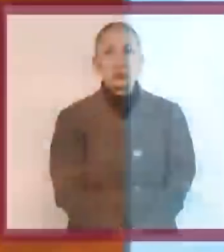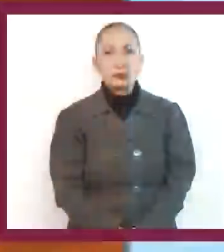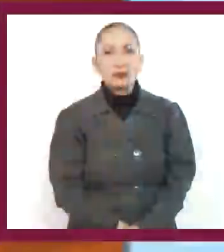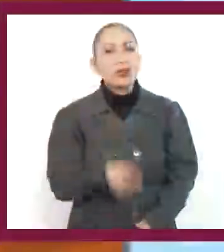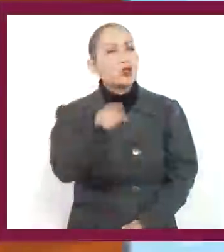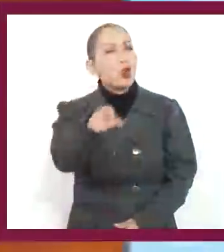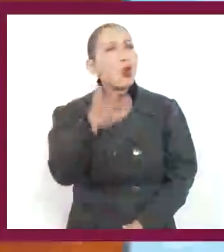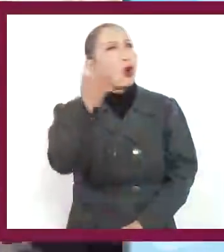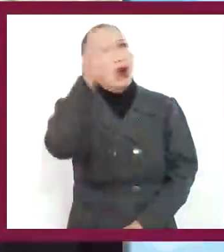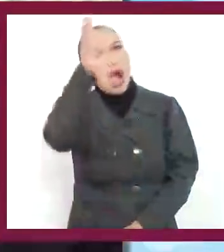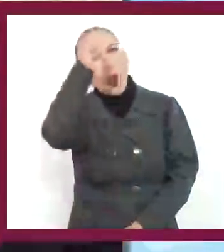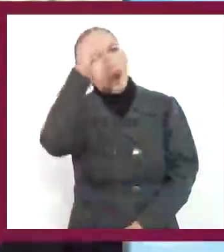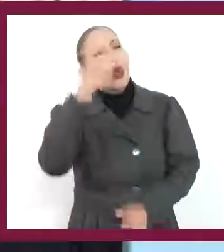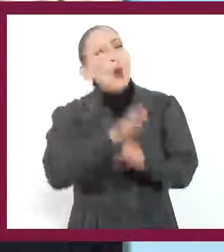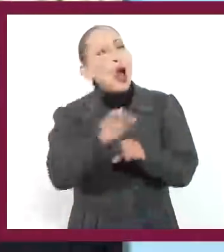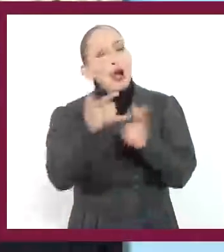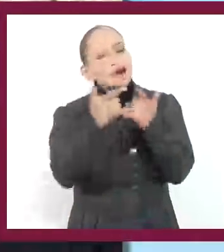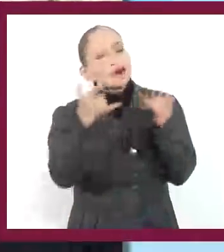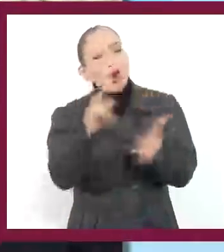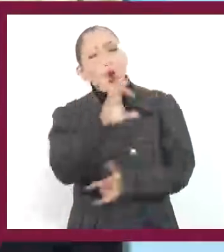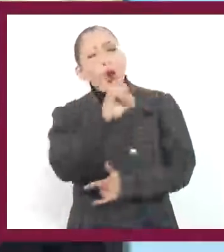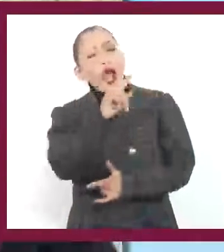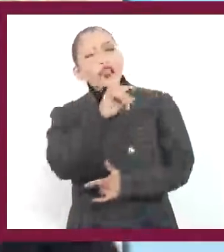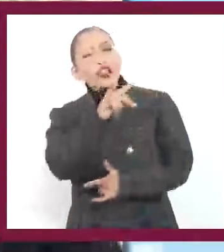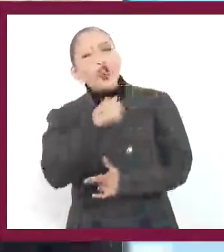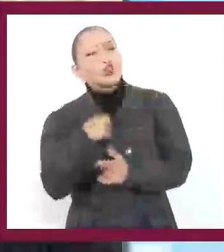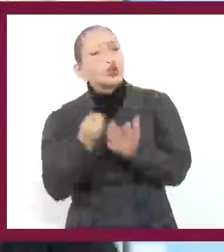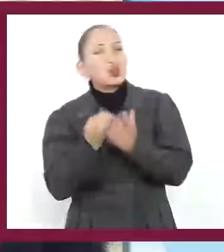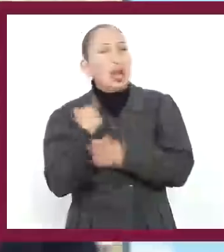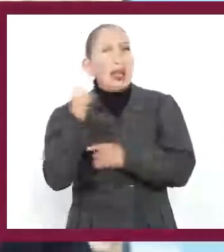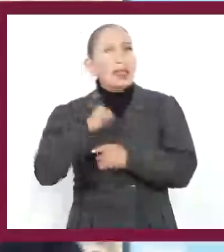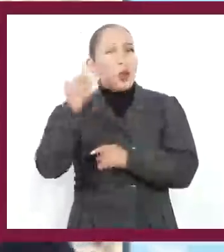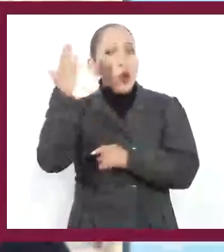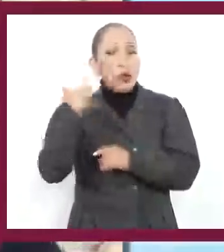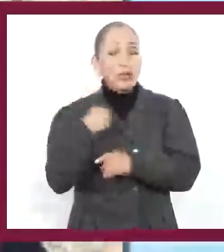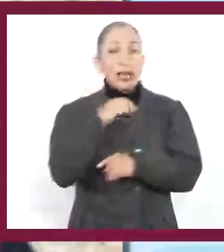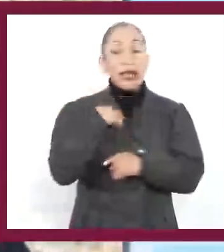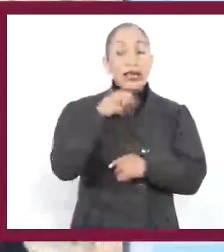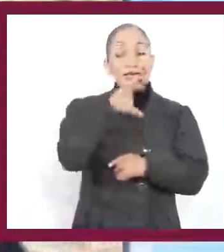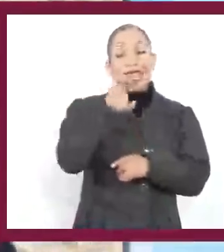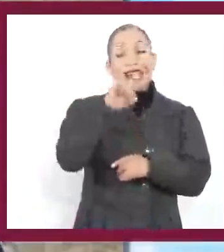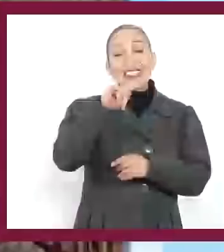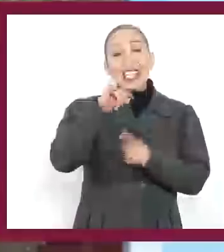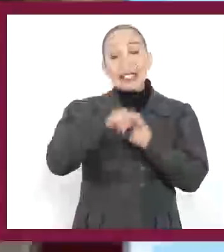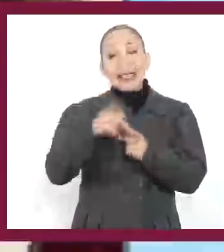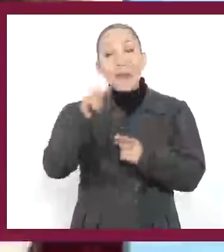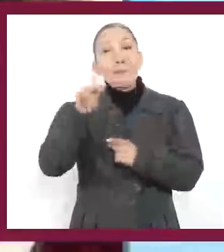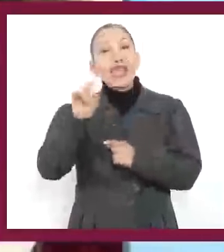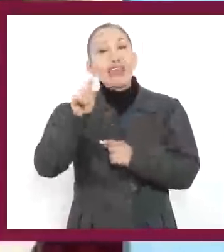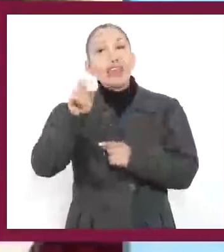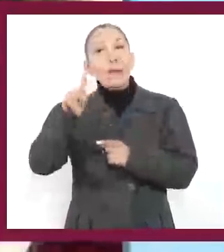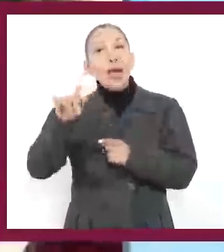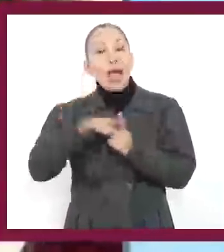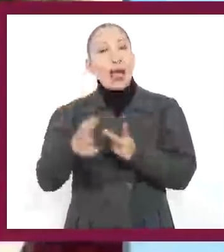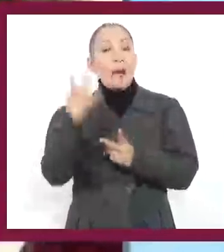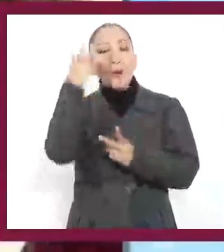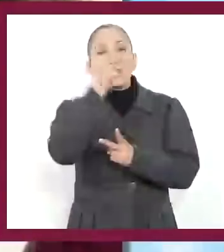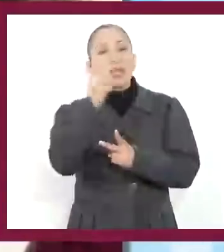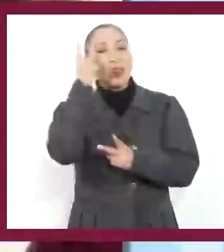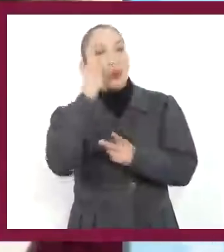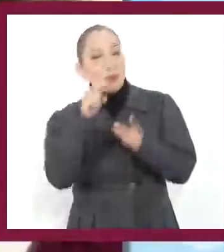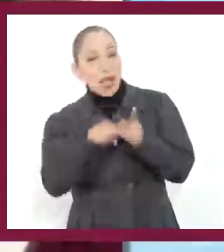¿Qué cuentos clásicos conoces? Cenicienta, Peter Pan, Robin Hood. La Bella